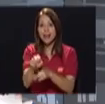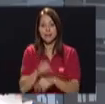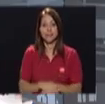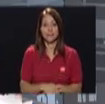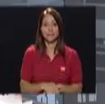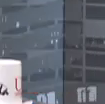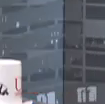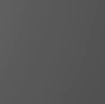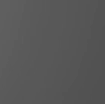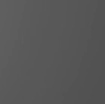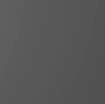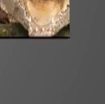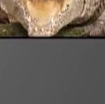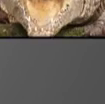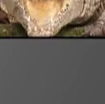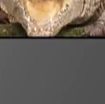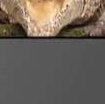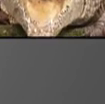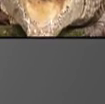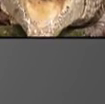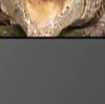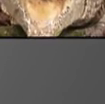ir a cazar.